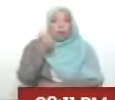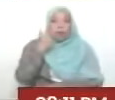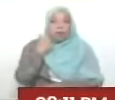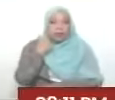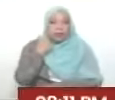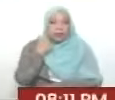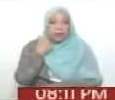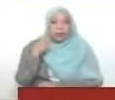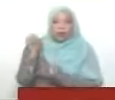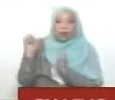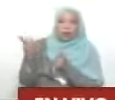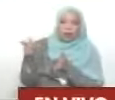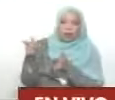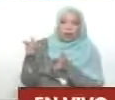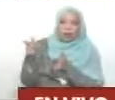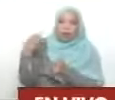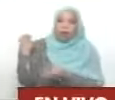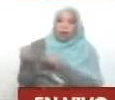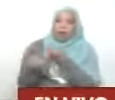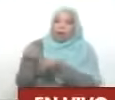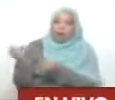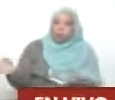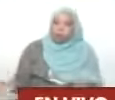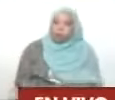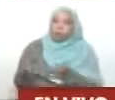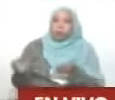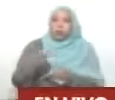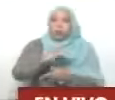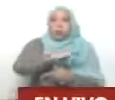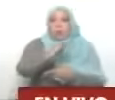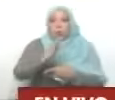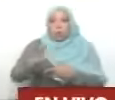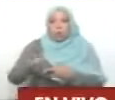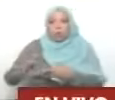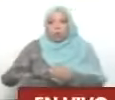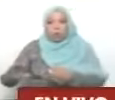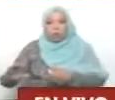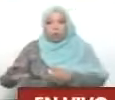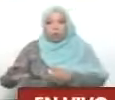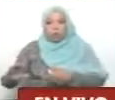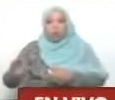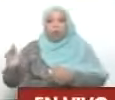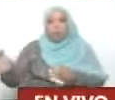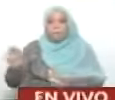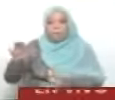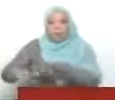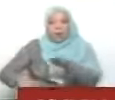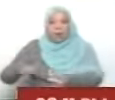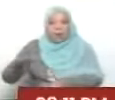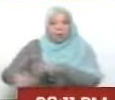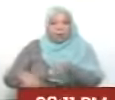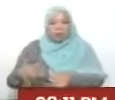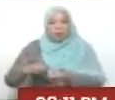la Cava se encargue de exportar al Caribe esa sobreproducción trujillana, por ejemplo.